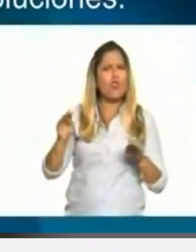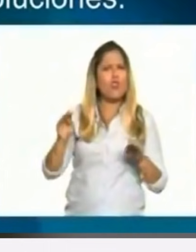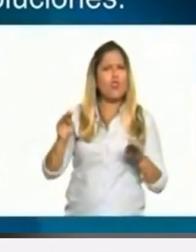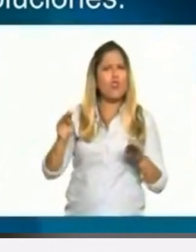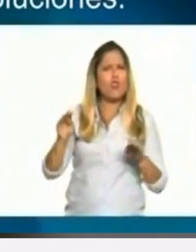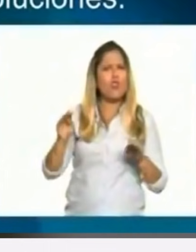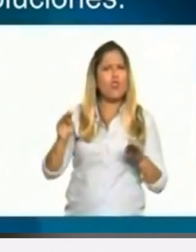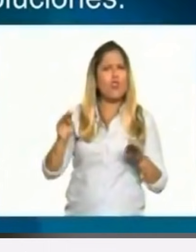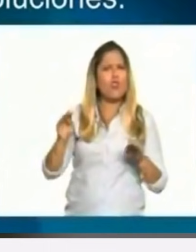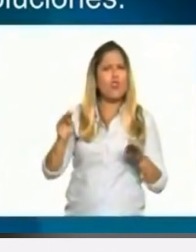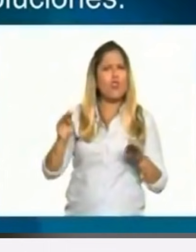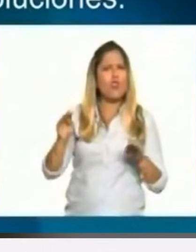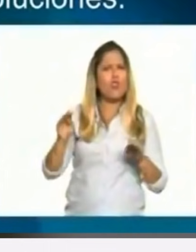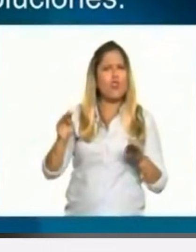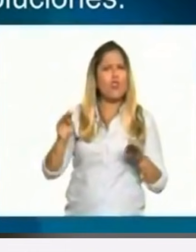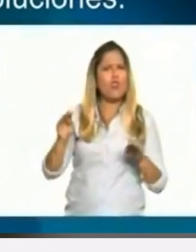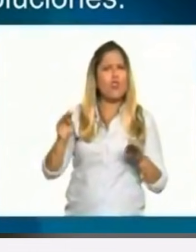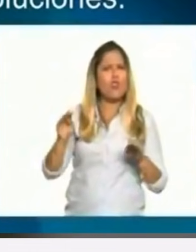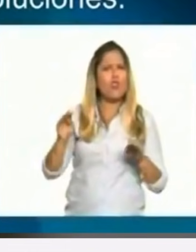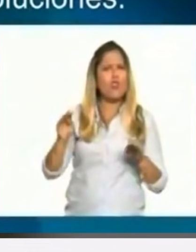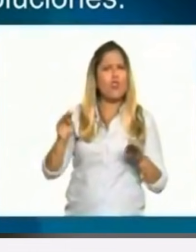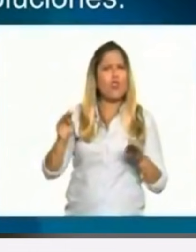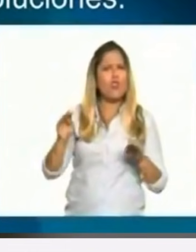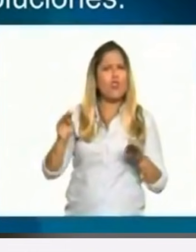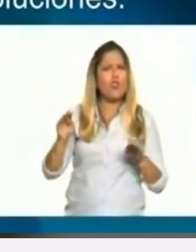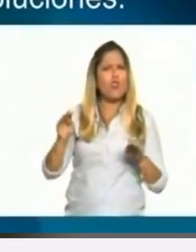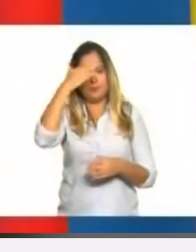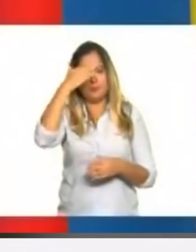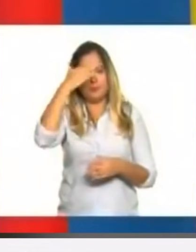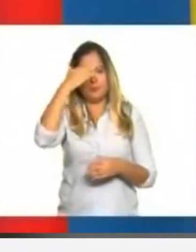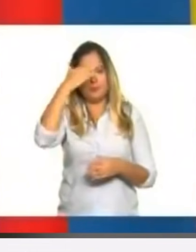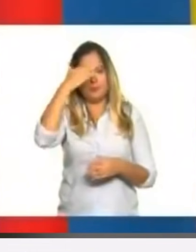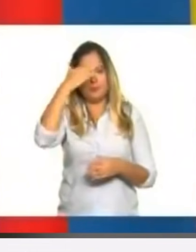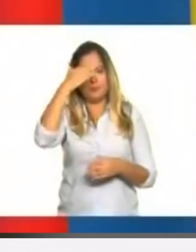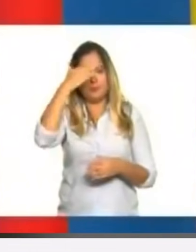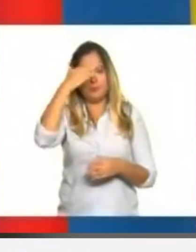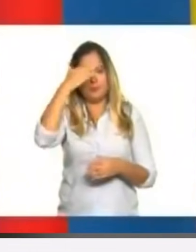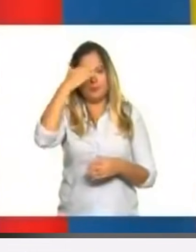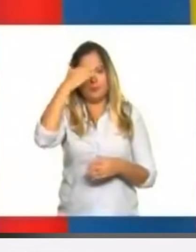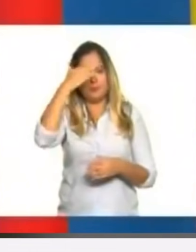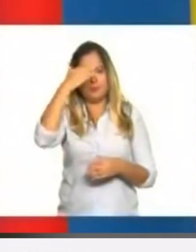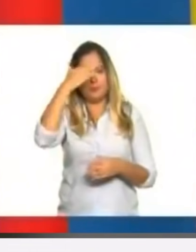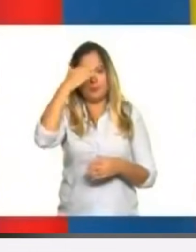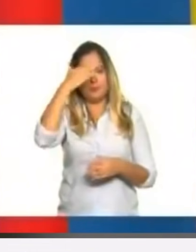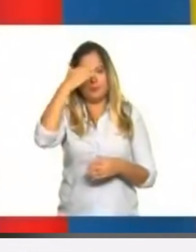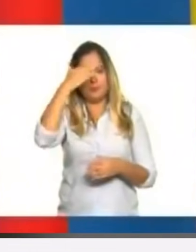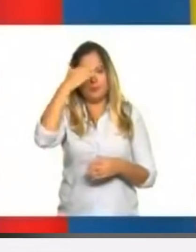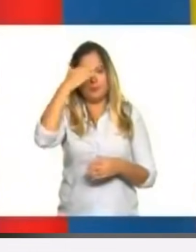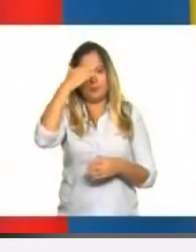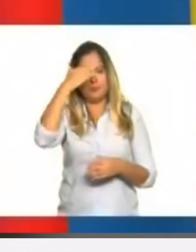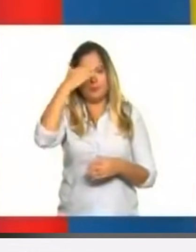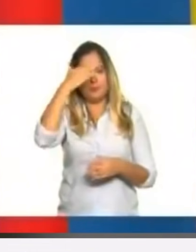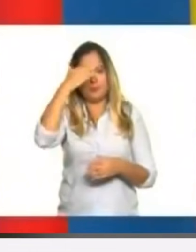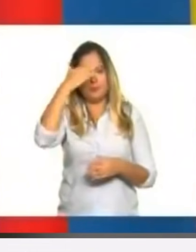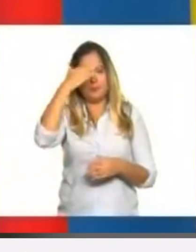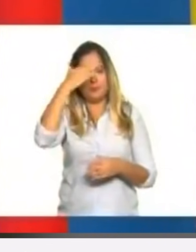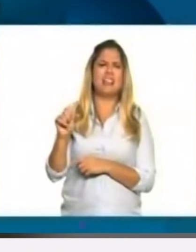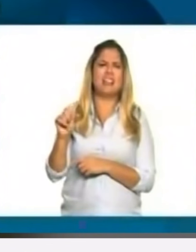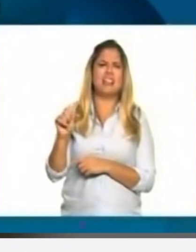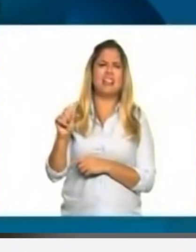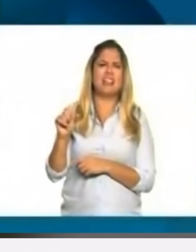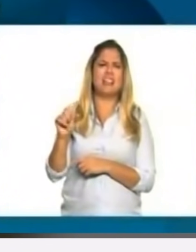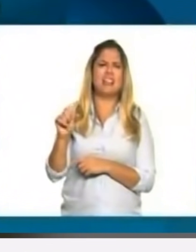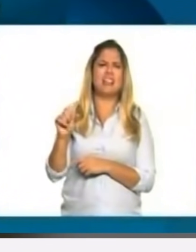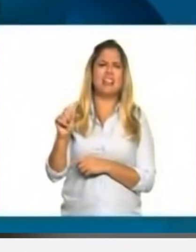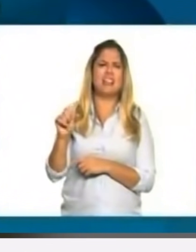para identificar problemas y buscar soluciones. Tener datos personales no les ayuda a cumplir su propósito, así que no es necesario. ¿Qué